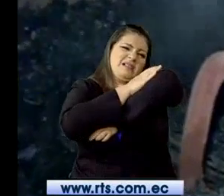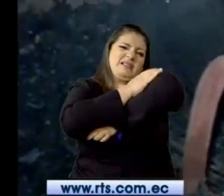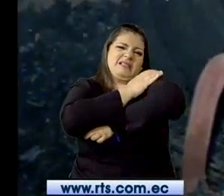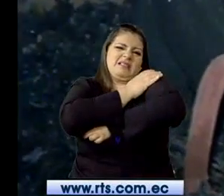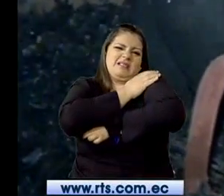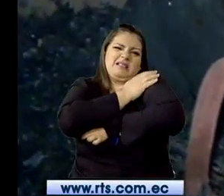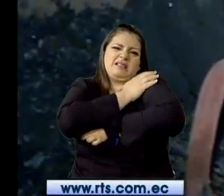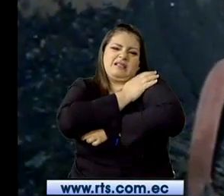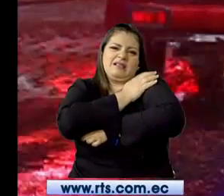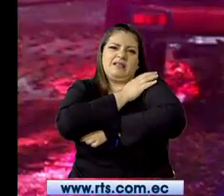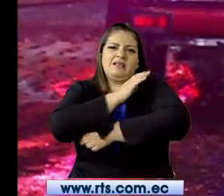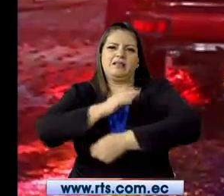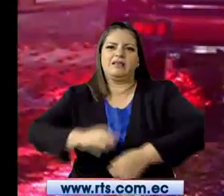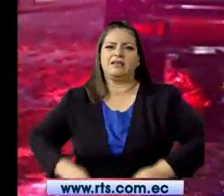informó ítalo Ruiz